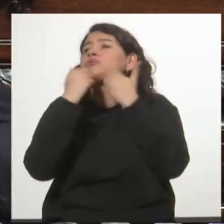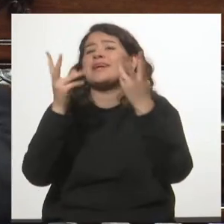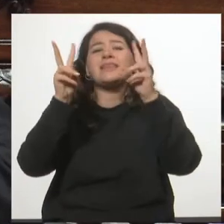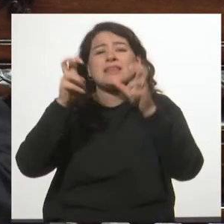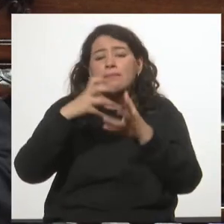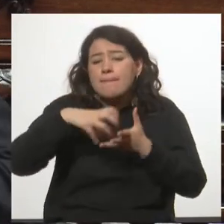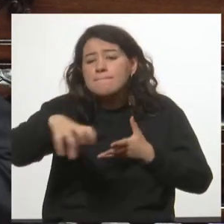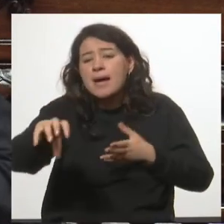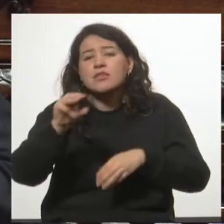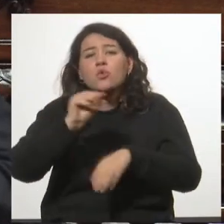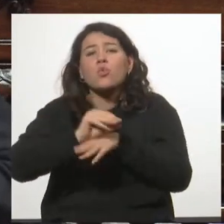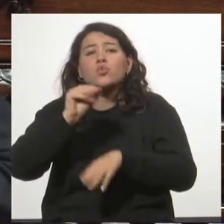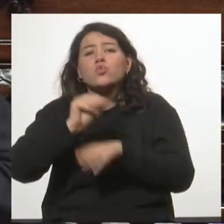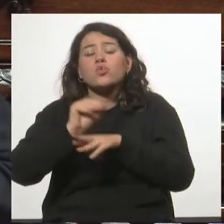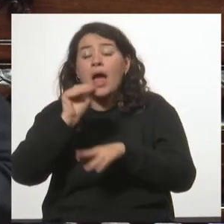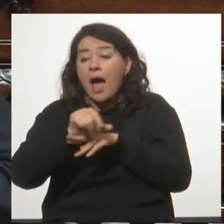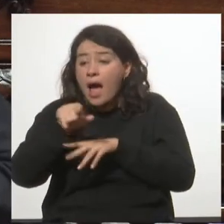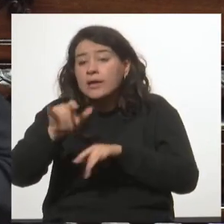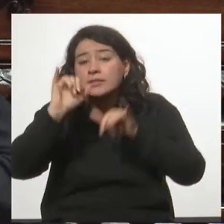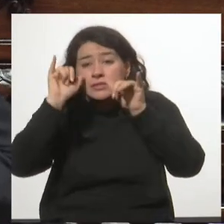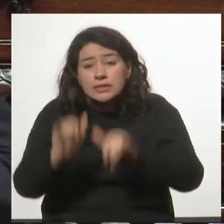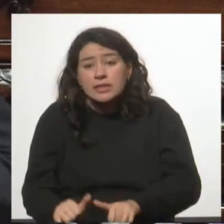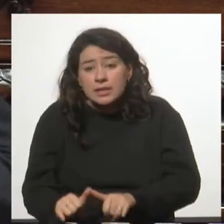cultural en la ministración central